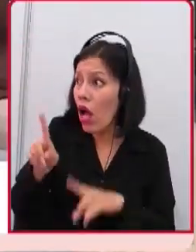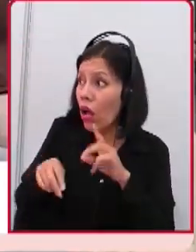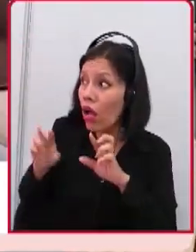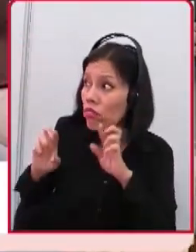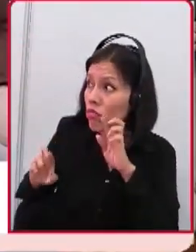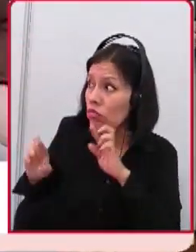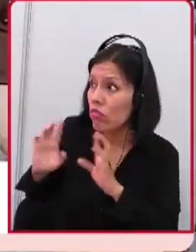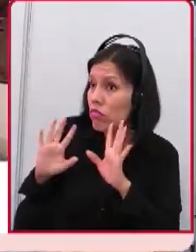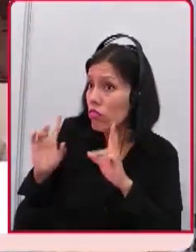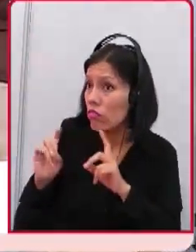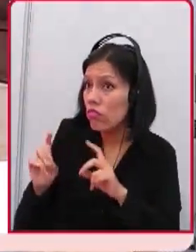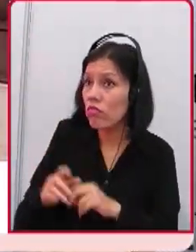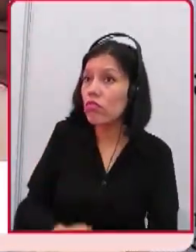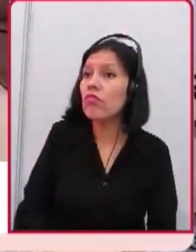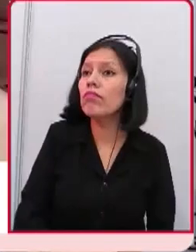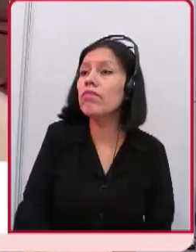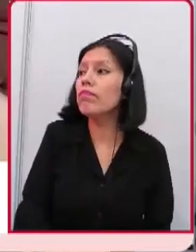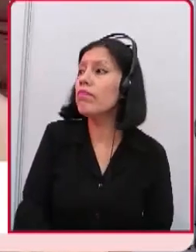del público.